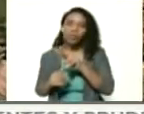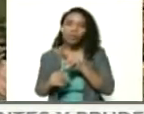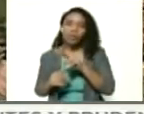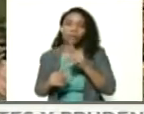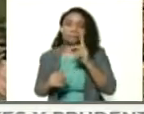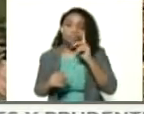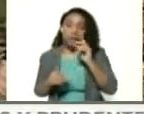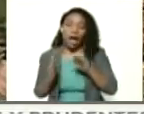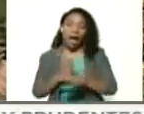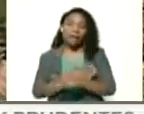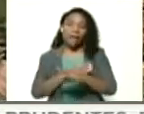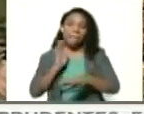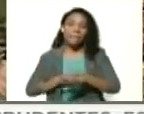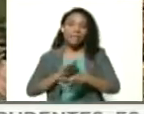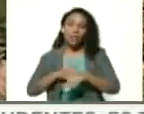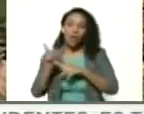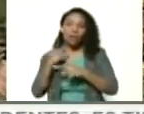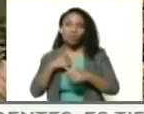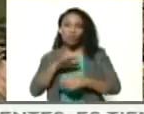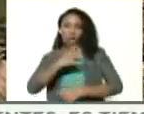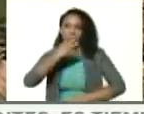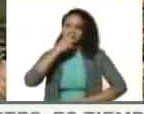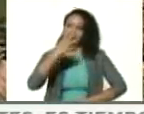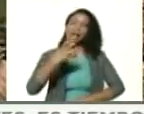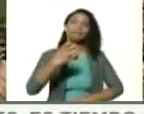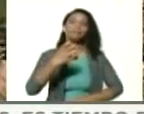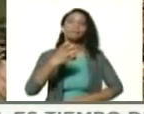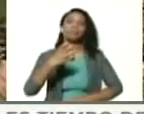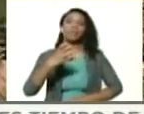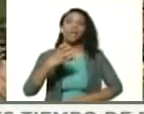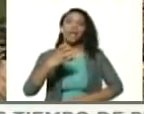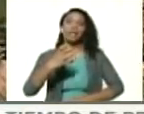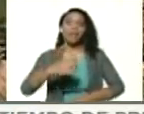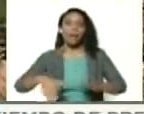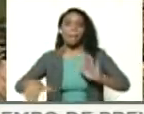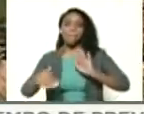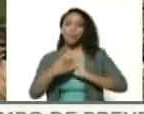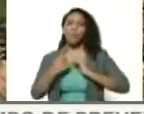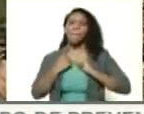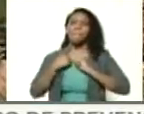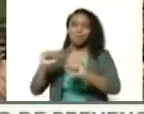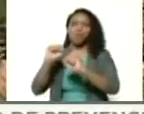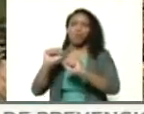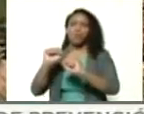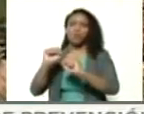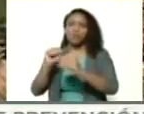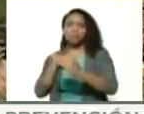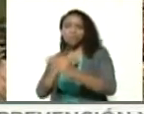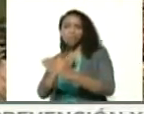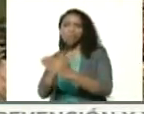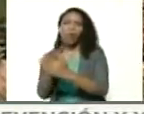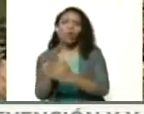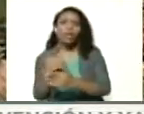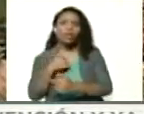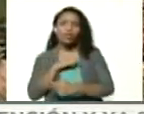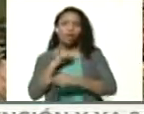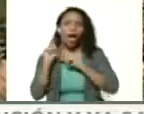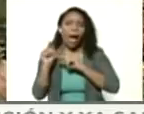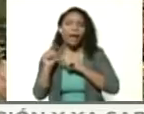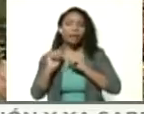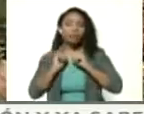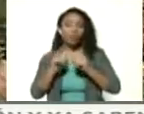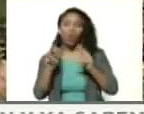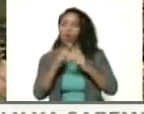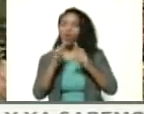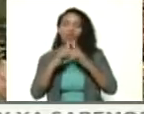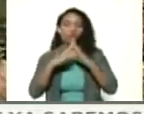dando cuenta de lo que estaba ocurriendo. Ahí fue el grito realmente de la contraofensiva, y a partir de allí usted sabe y conoce